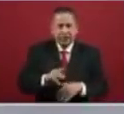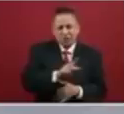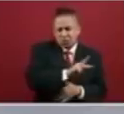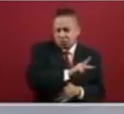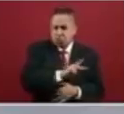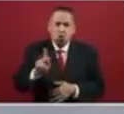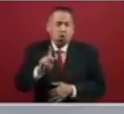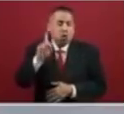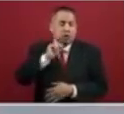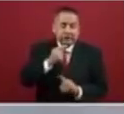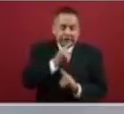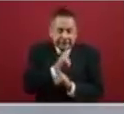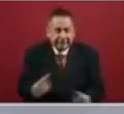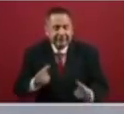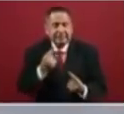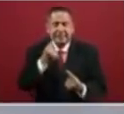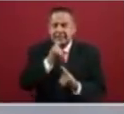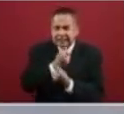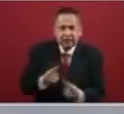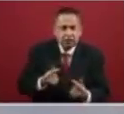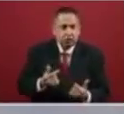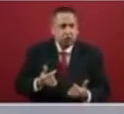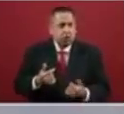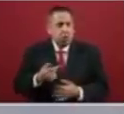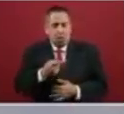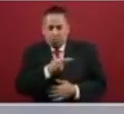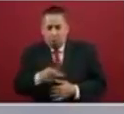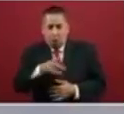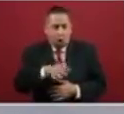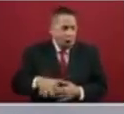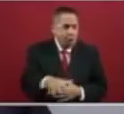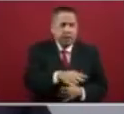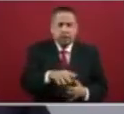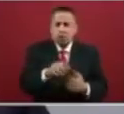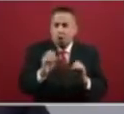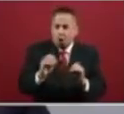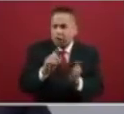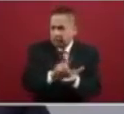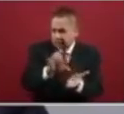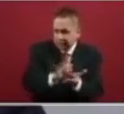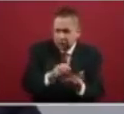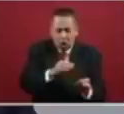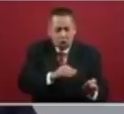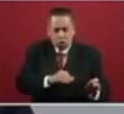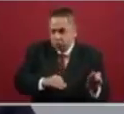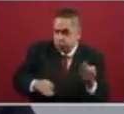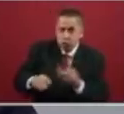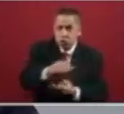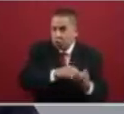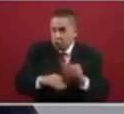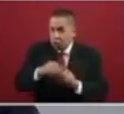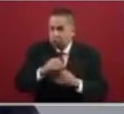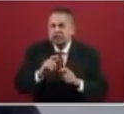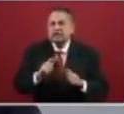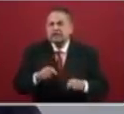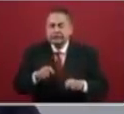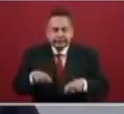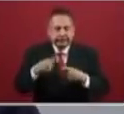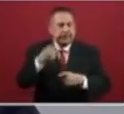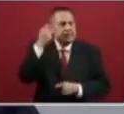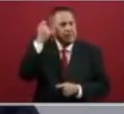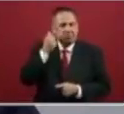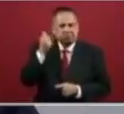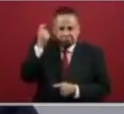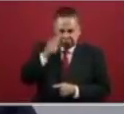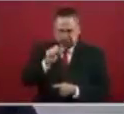y los niños pobres del país con discapacidad recibirán esta